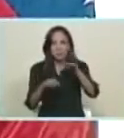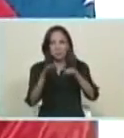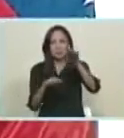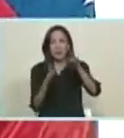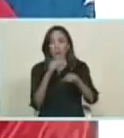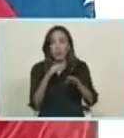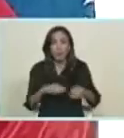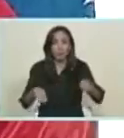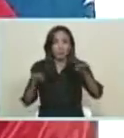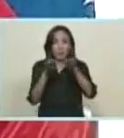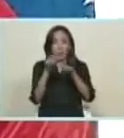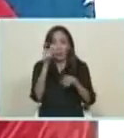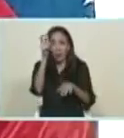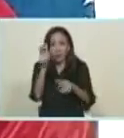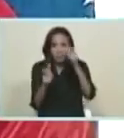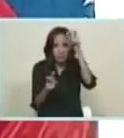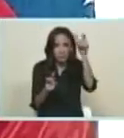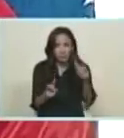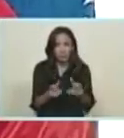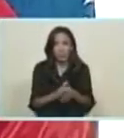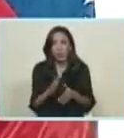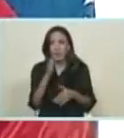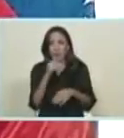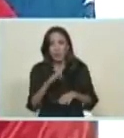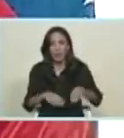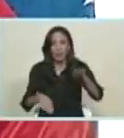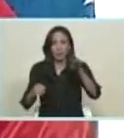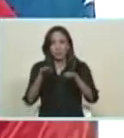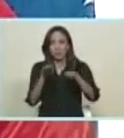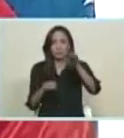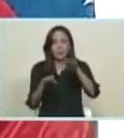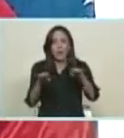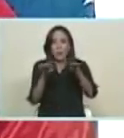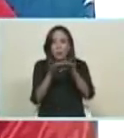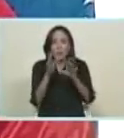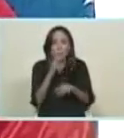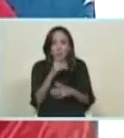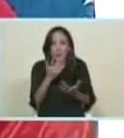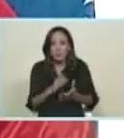desigualdad, que es la madre de la pobreza y de la miseria.